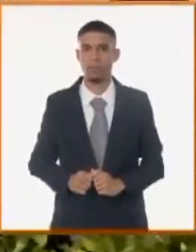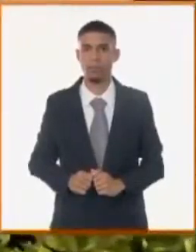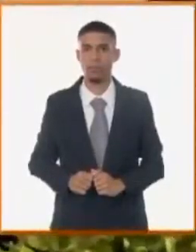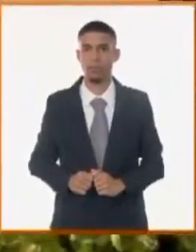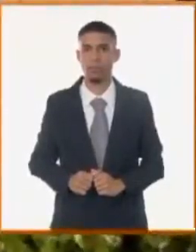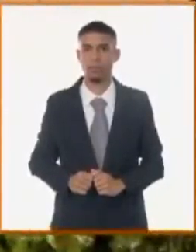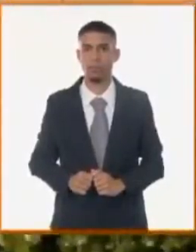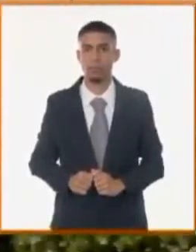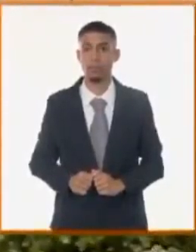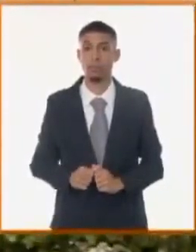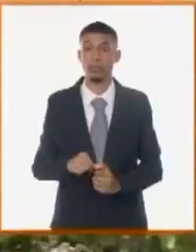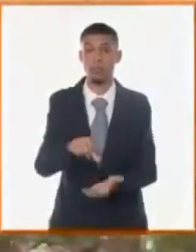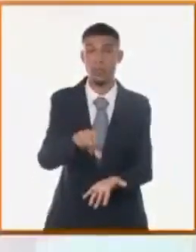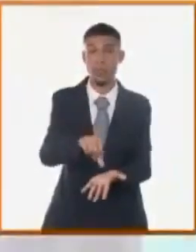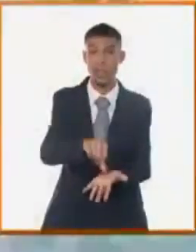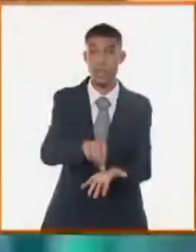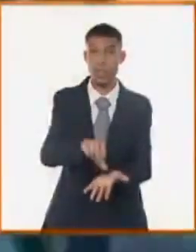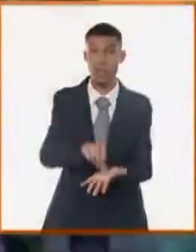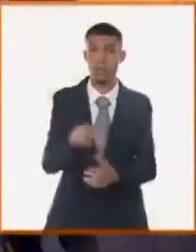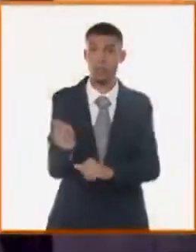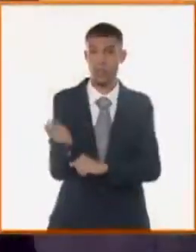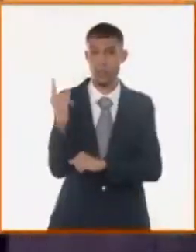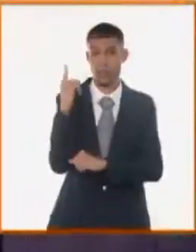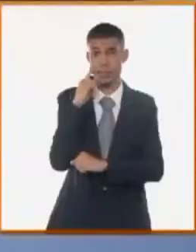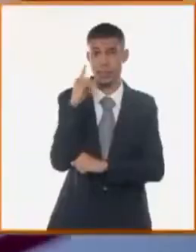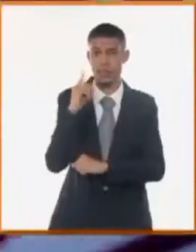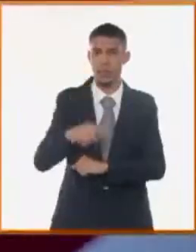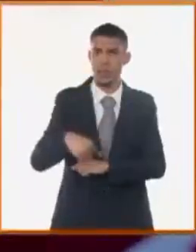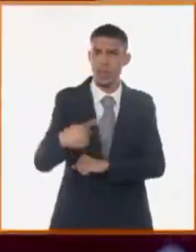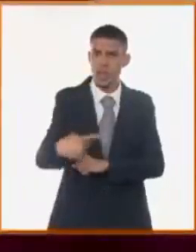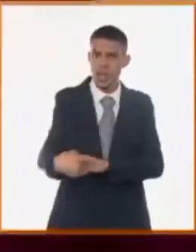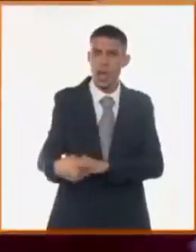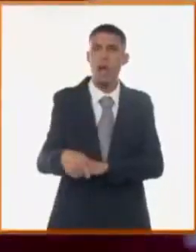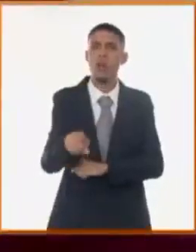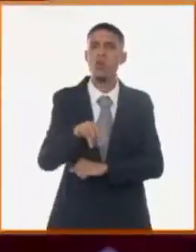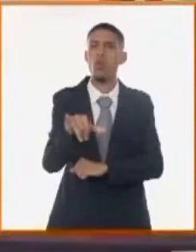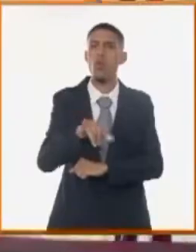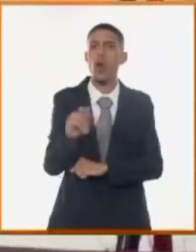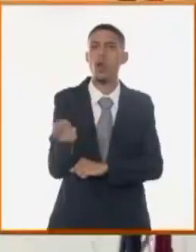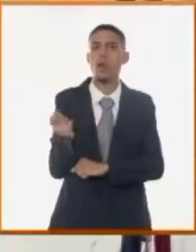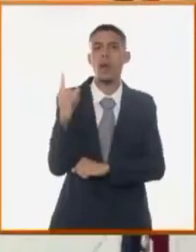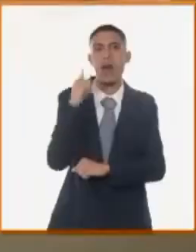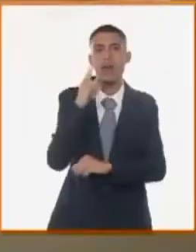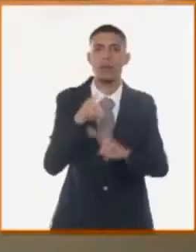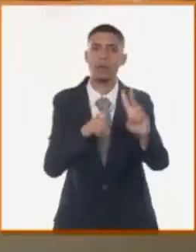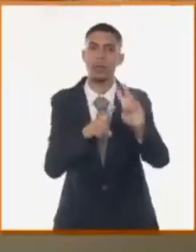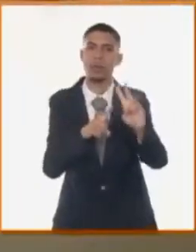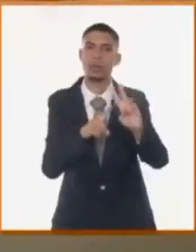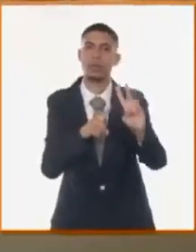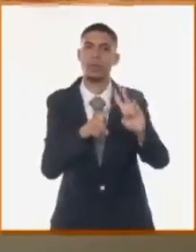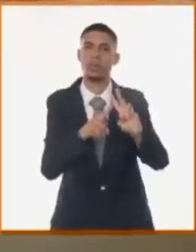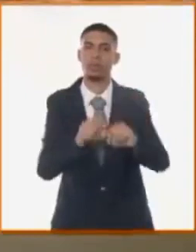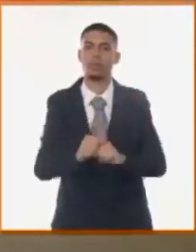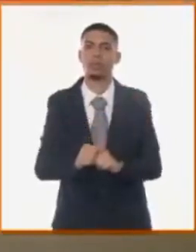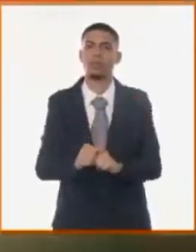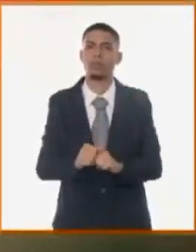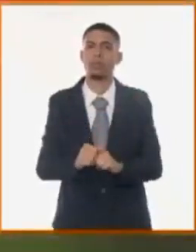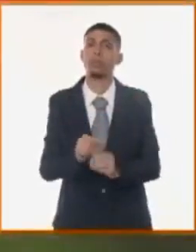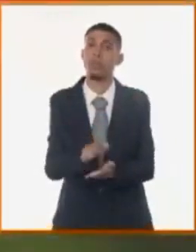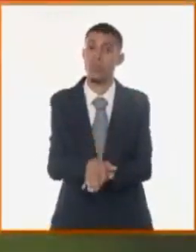Desde nuestros centros transmisores le llega cada día a usted la señal de radio y televisión.